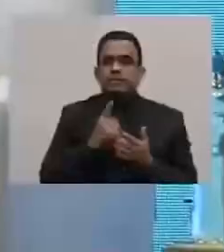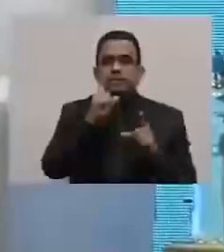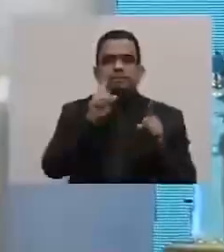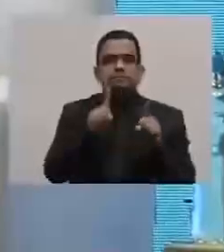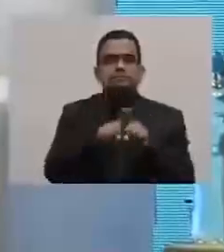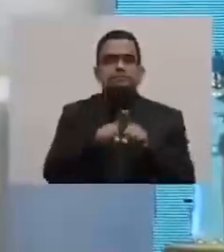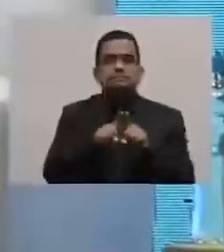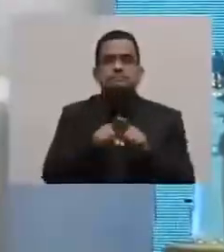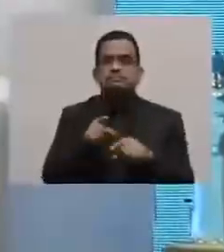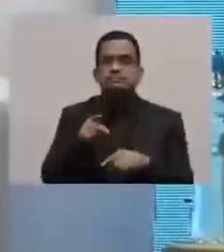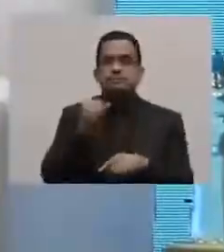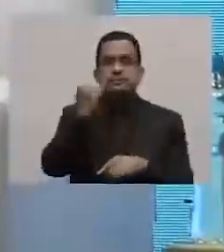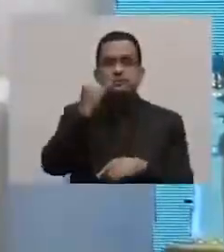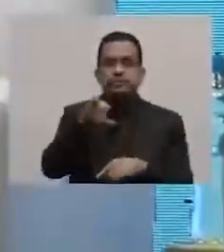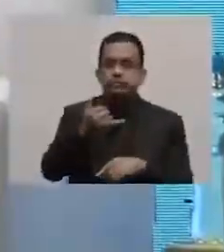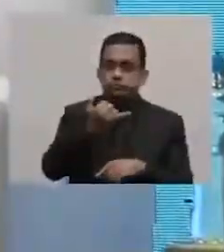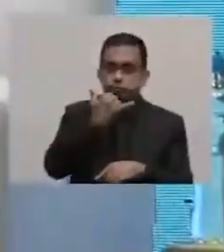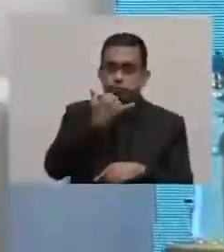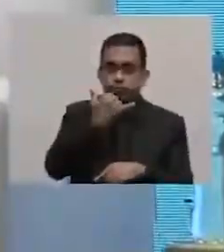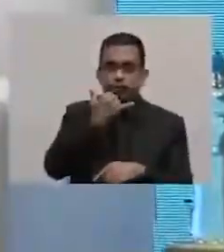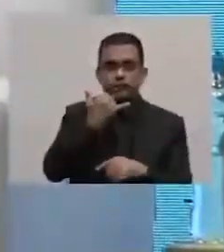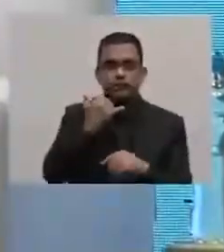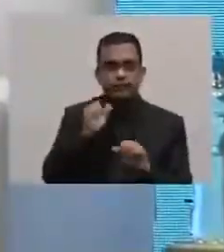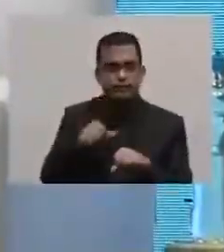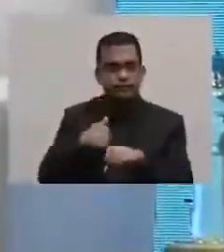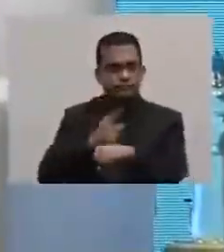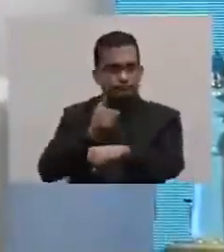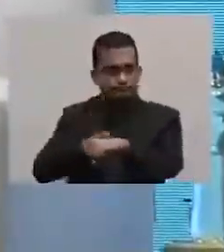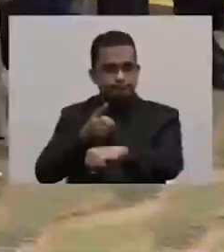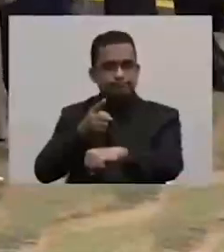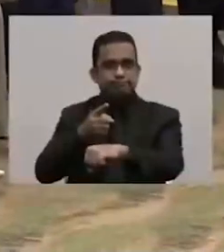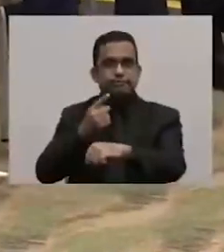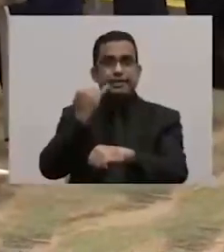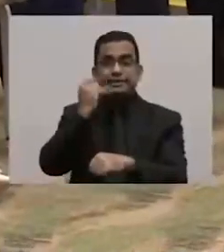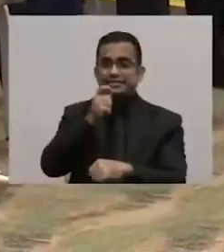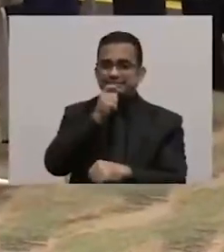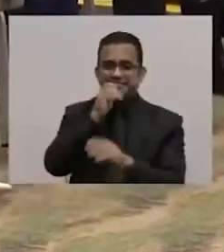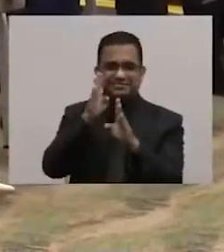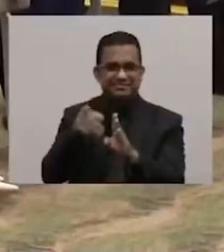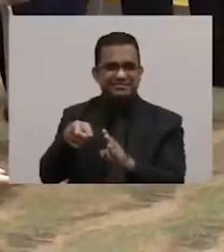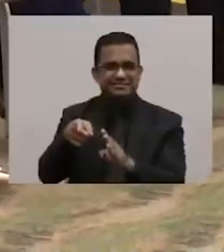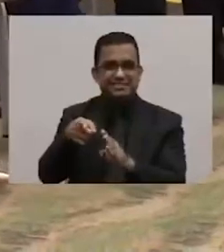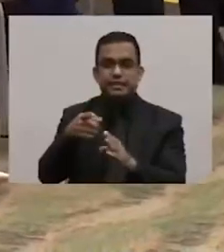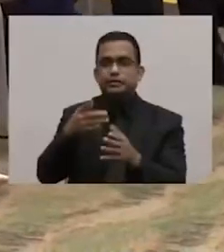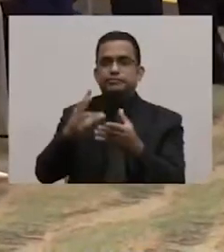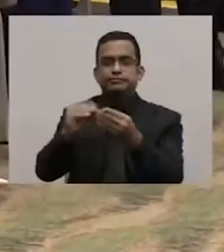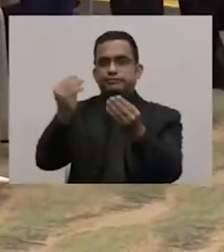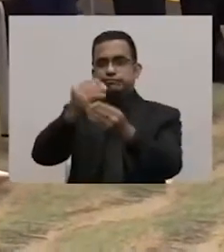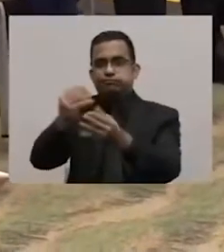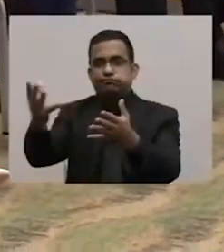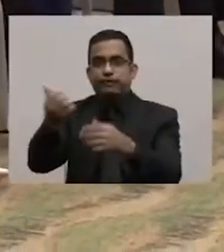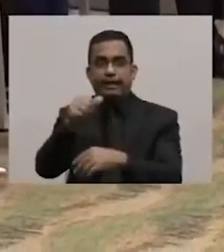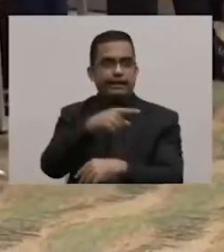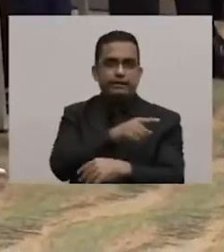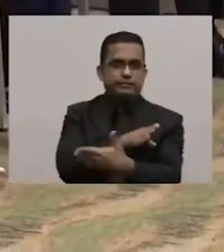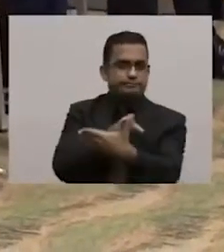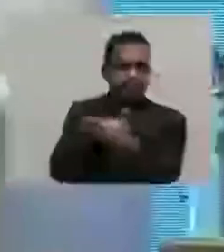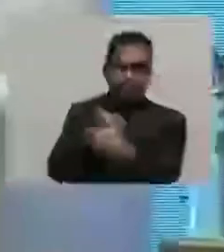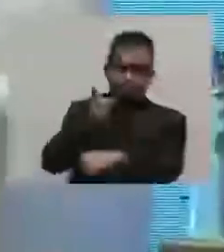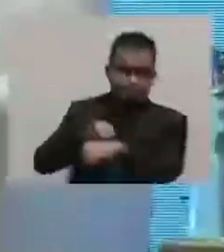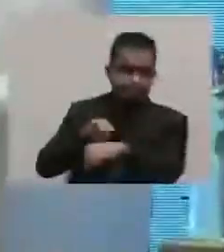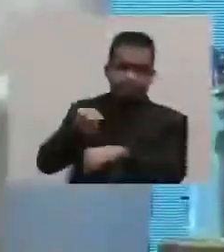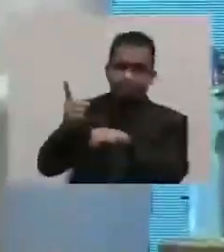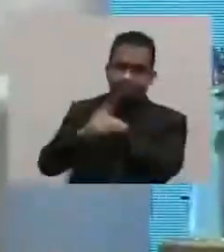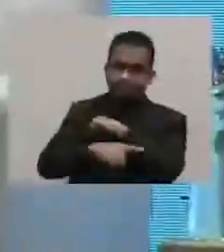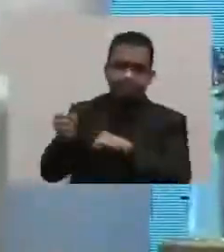autocensura. El periodista que es demandado, y ahora que hay mucho ejercicio libre del periodismo, lo primero que el